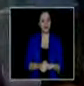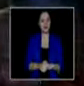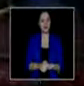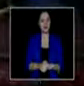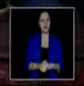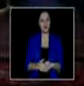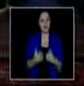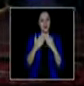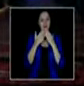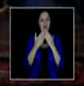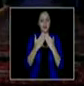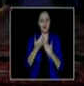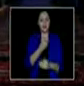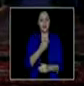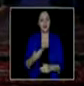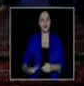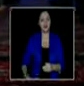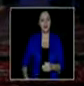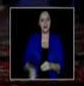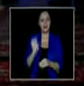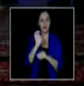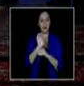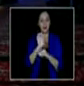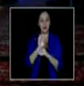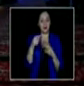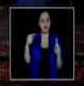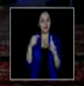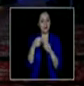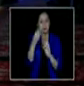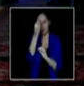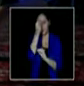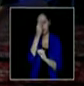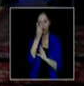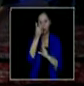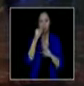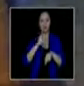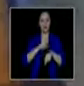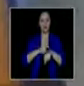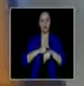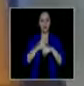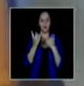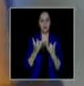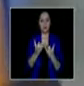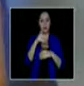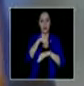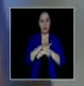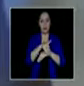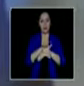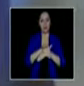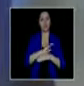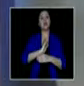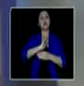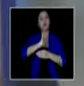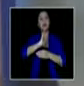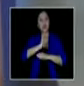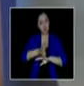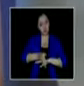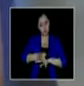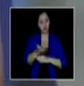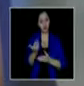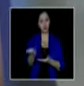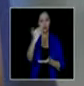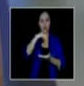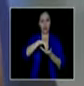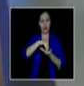Agradecemos al presidente del organismo electoral. Este ha sido el reporte a esta hora de la tarde. Nos enlazaremos posteriormente